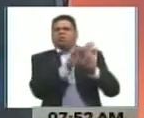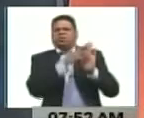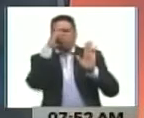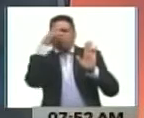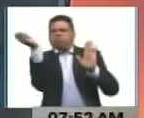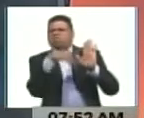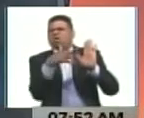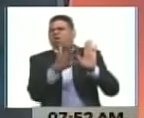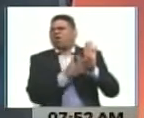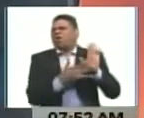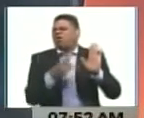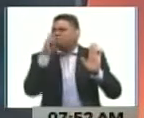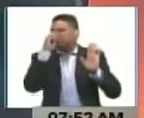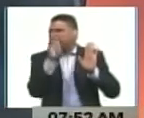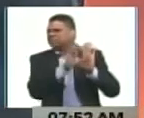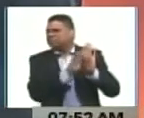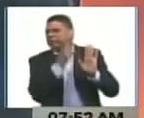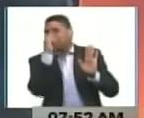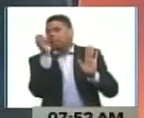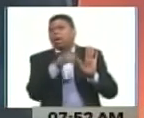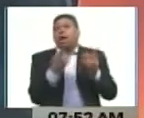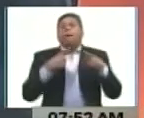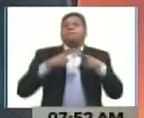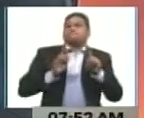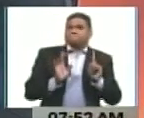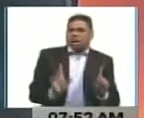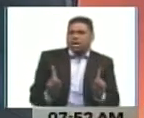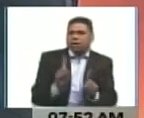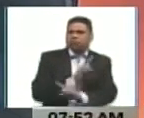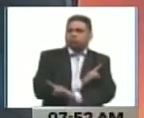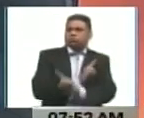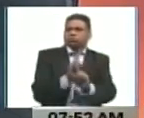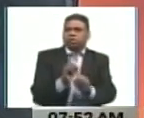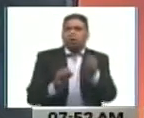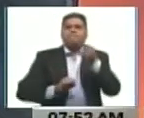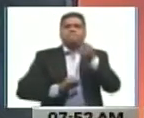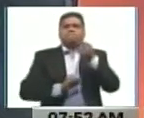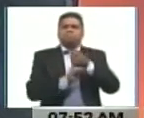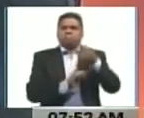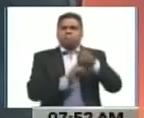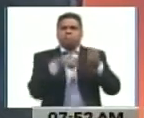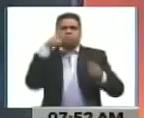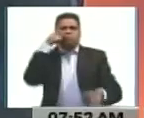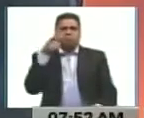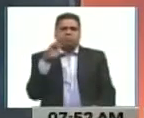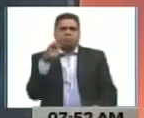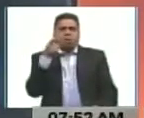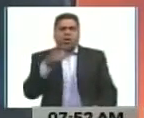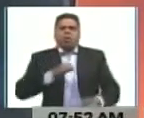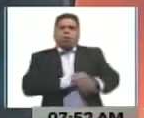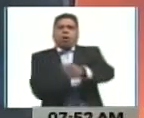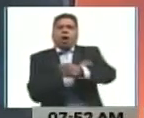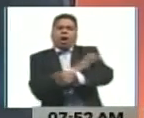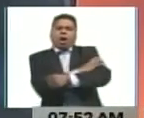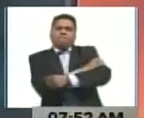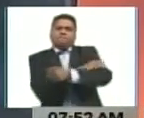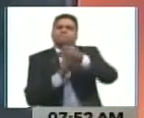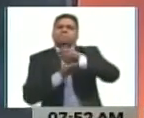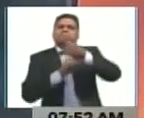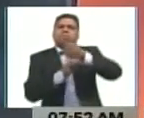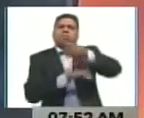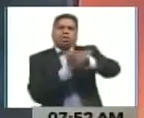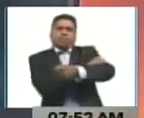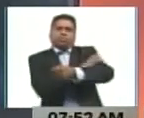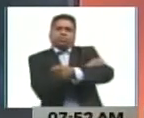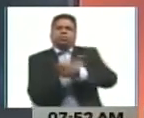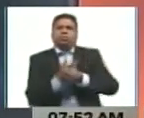de paz importante, incluso el pueblo que apoya a la derecha venezolana, que tiene una vocación de paz importante y que